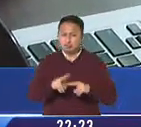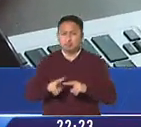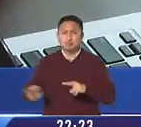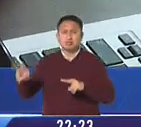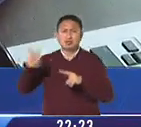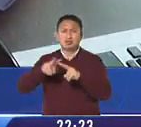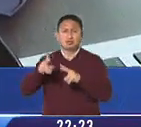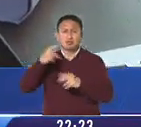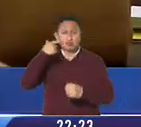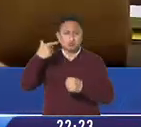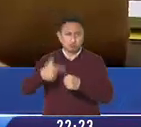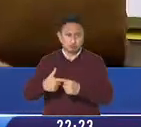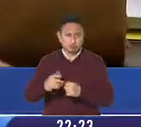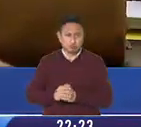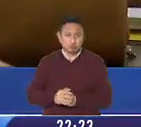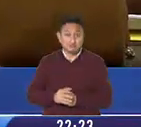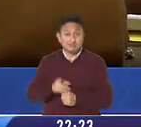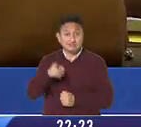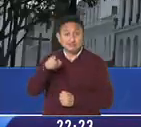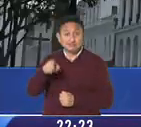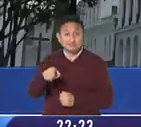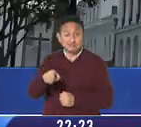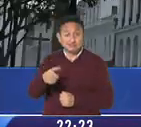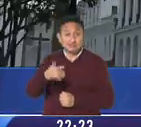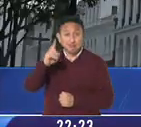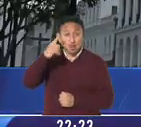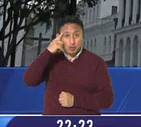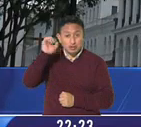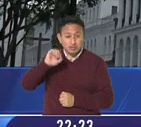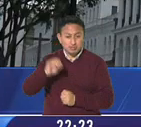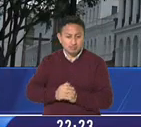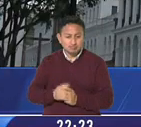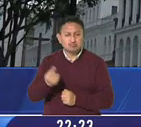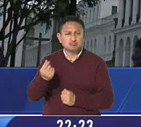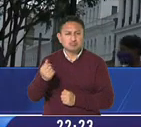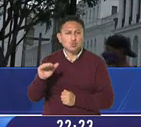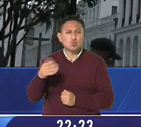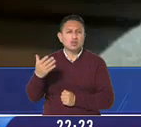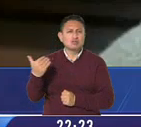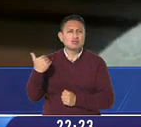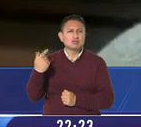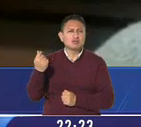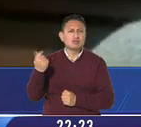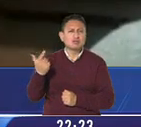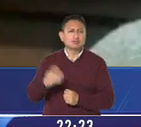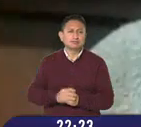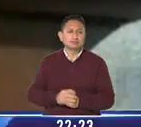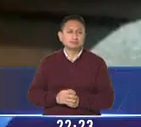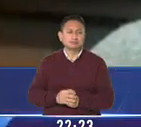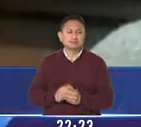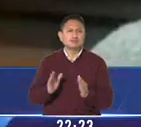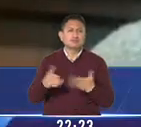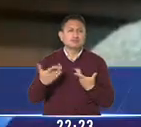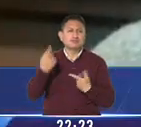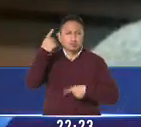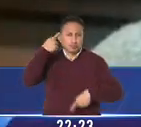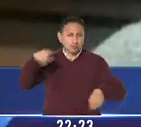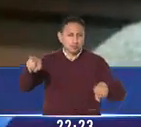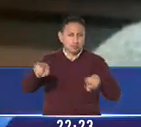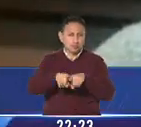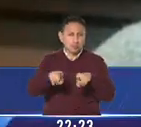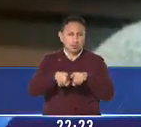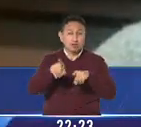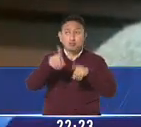los combustibles, pues solo ahí el régimen sabrá cuánto dinero tiene en mano. Es decir, con qué acuerdos con